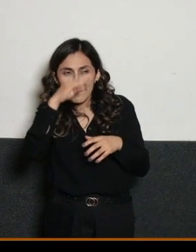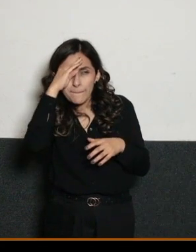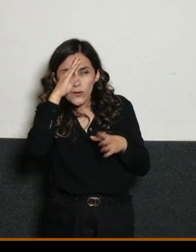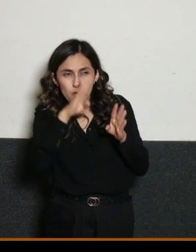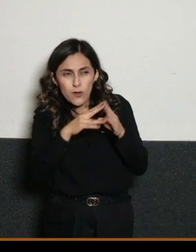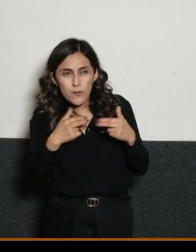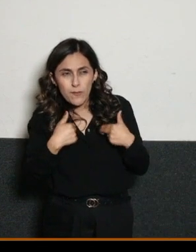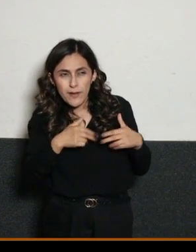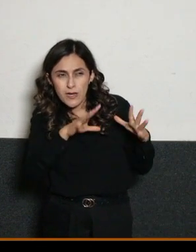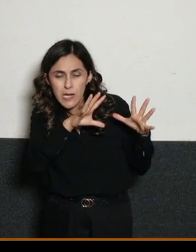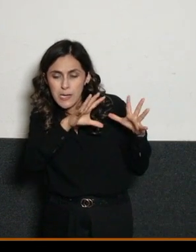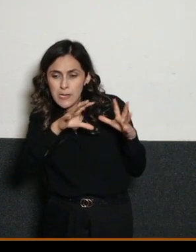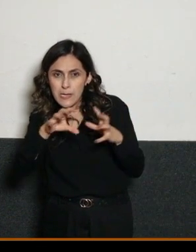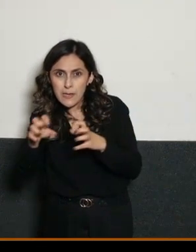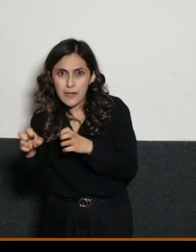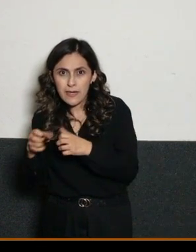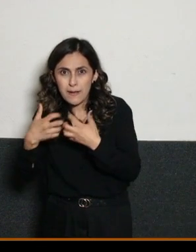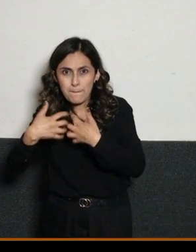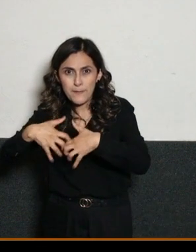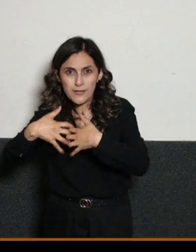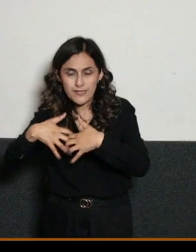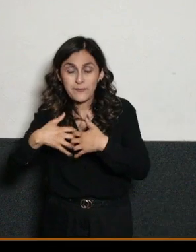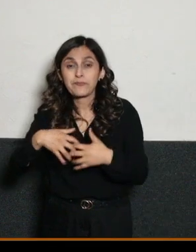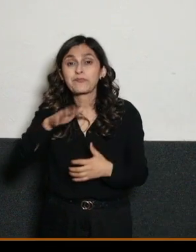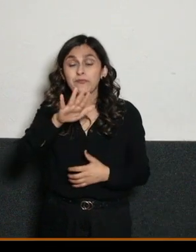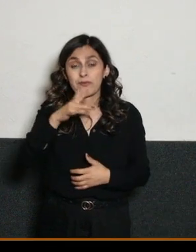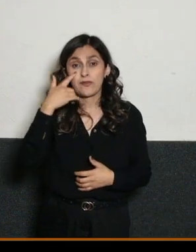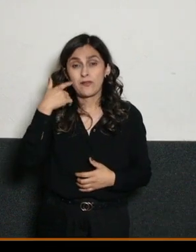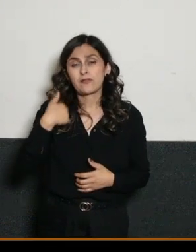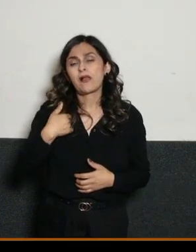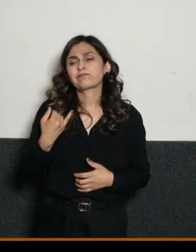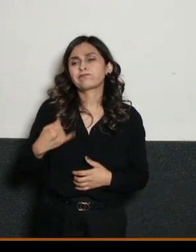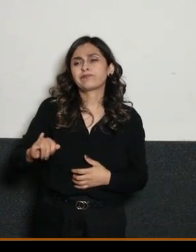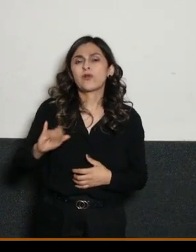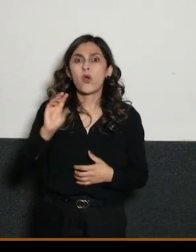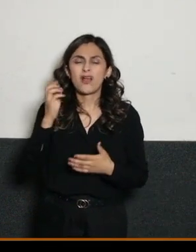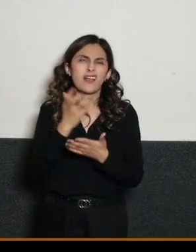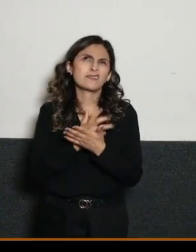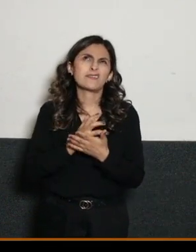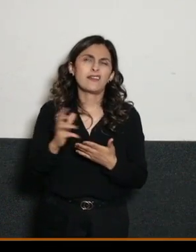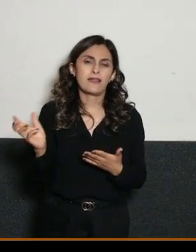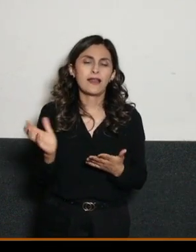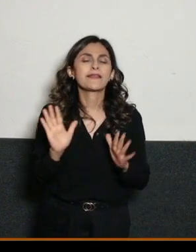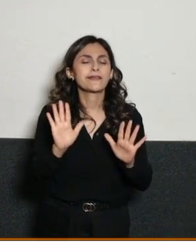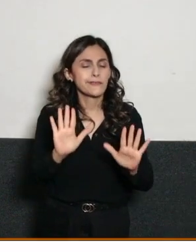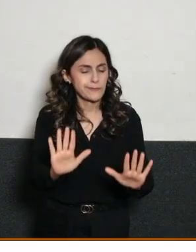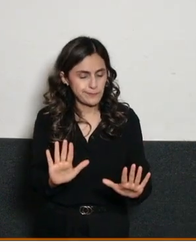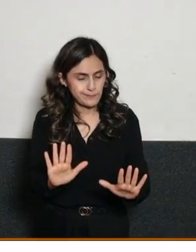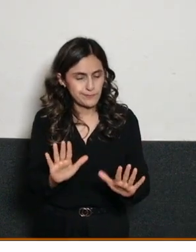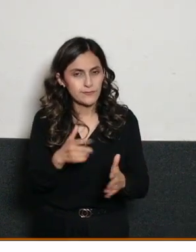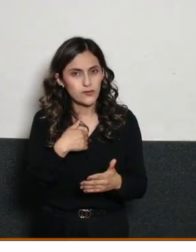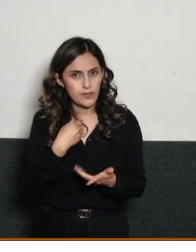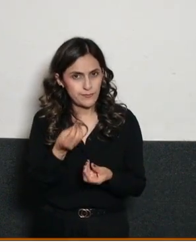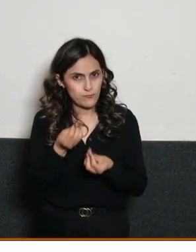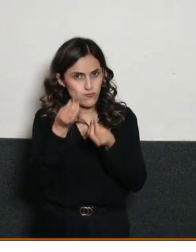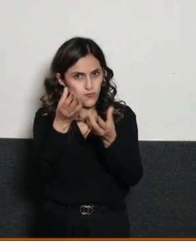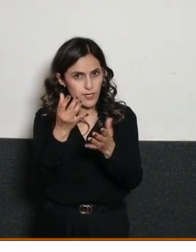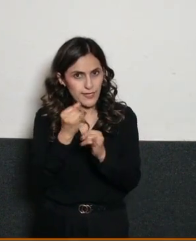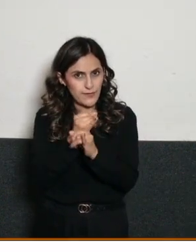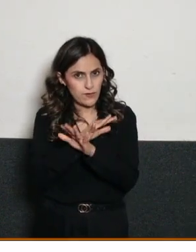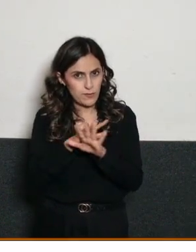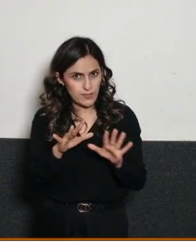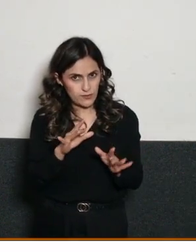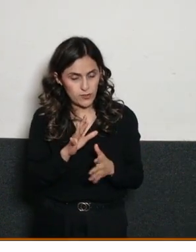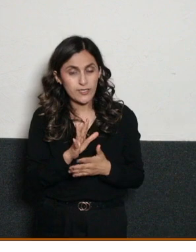Ahora, lejos de que si estamos sobreestimando o subestimando, déjenme darles unos datos.